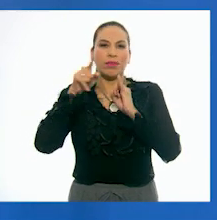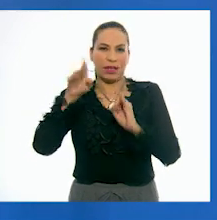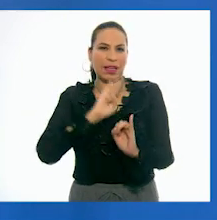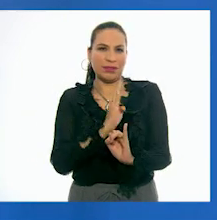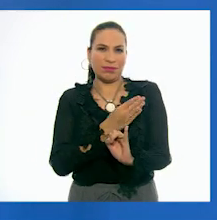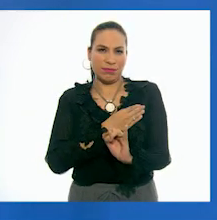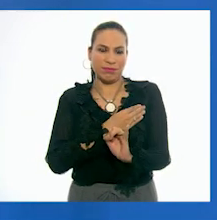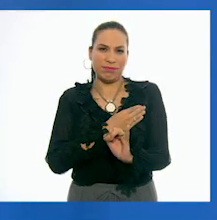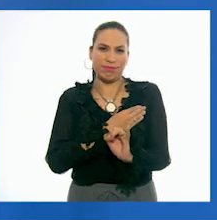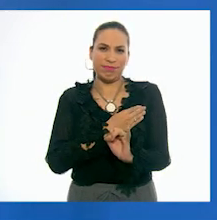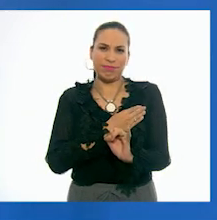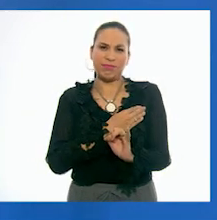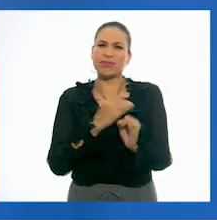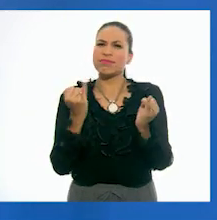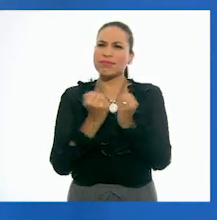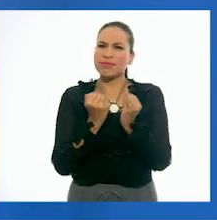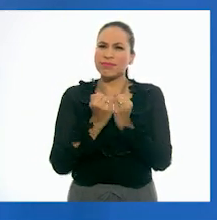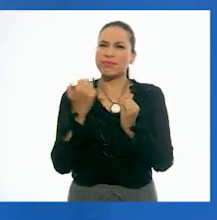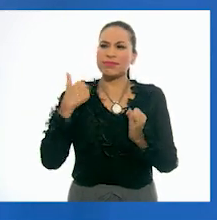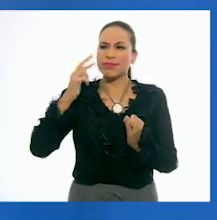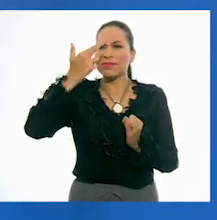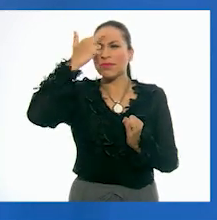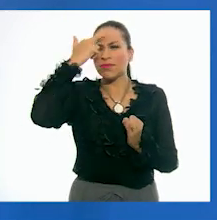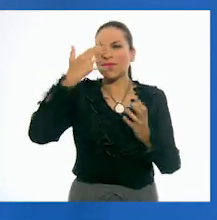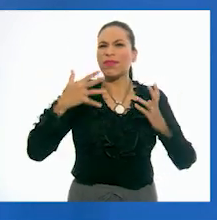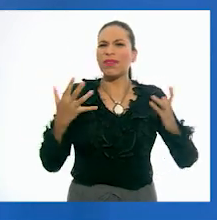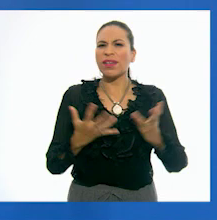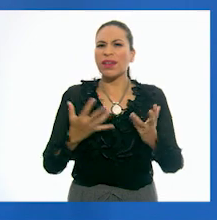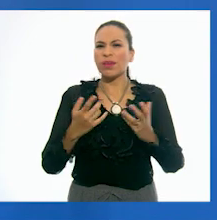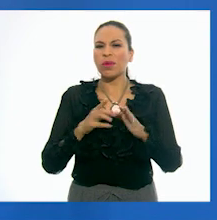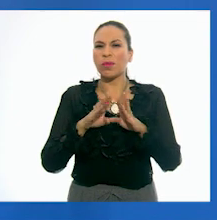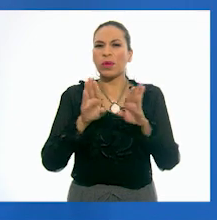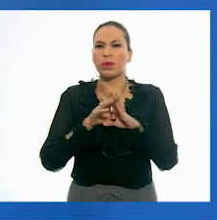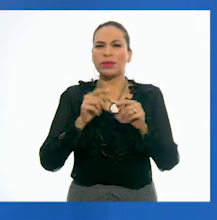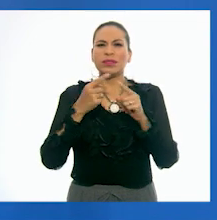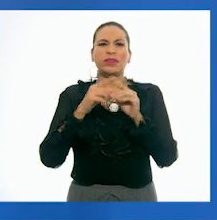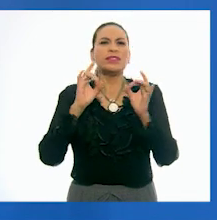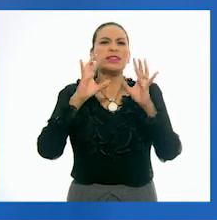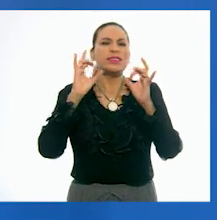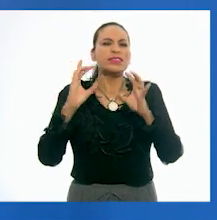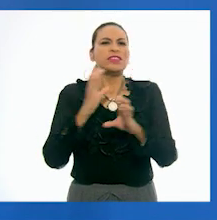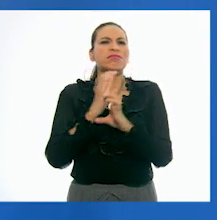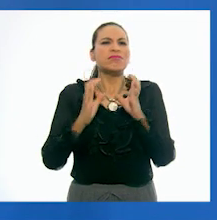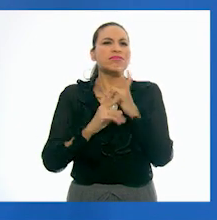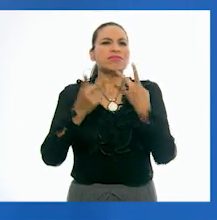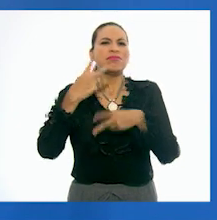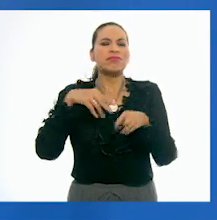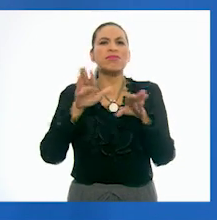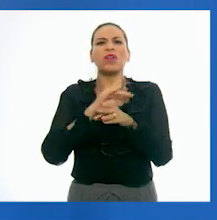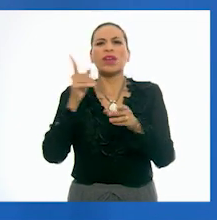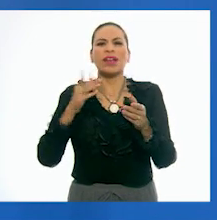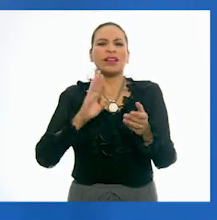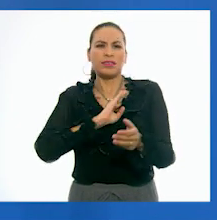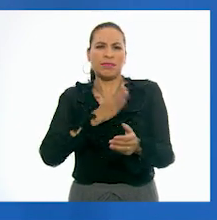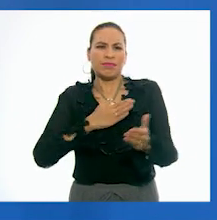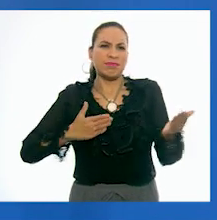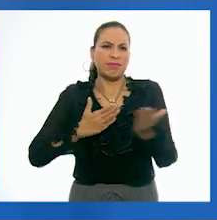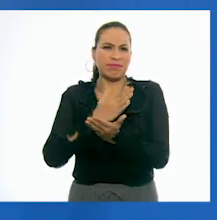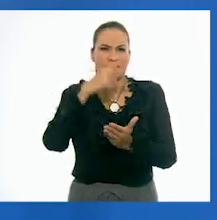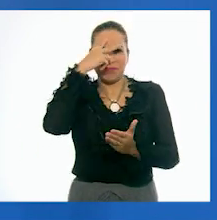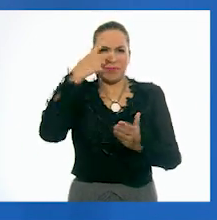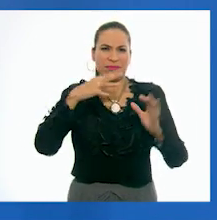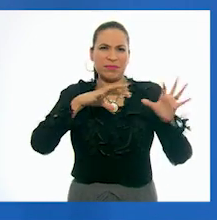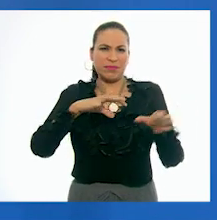españoles. También recuerdo que hicimos un cuadro de causas, consecuencias de la conquista, porque dijimos